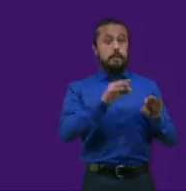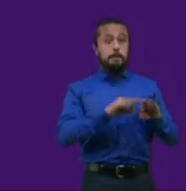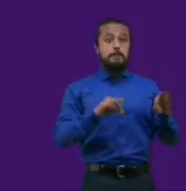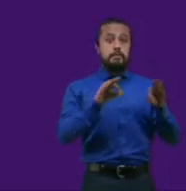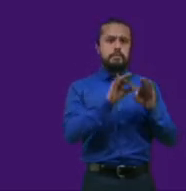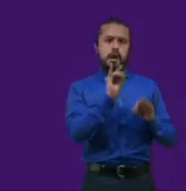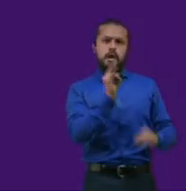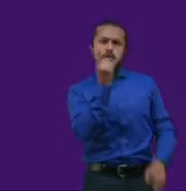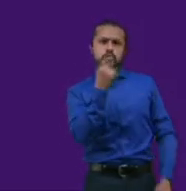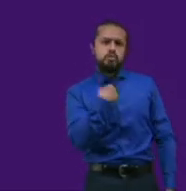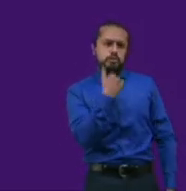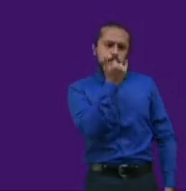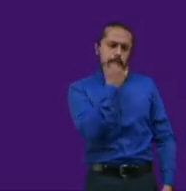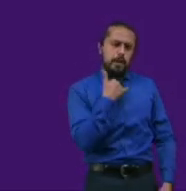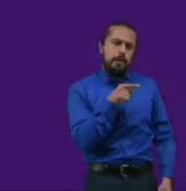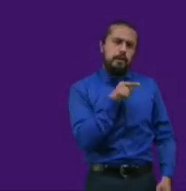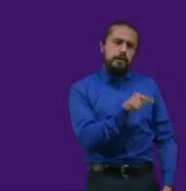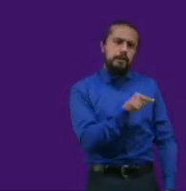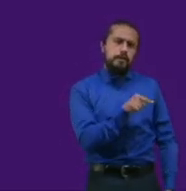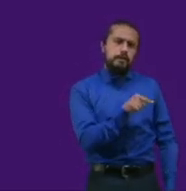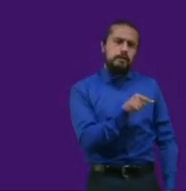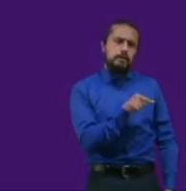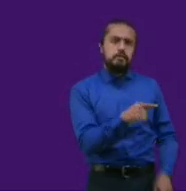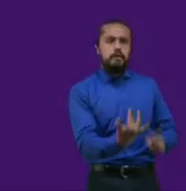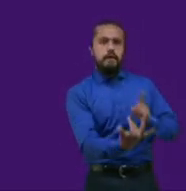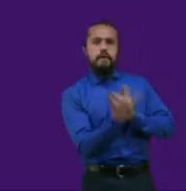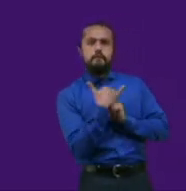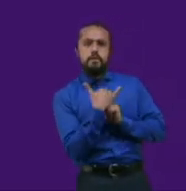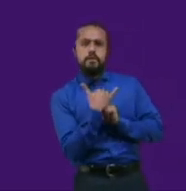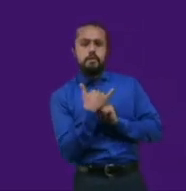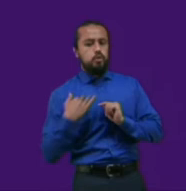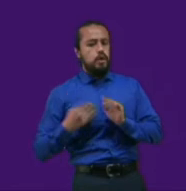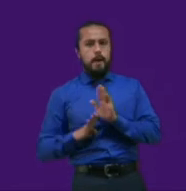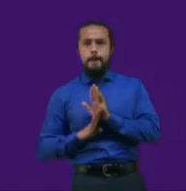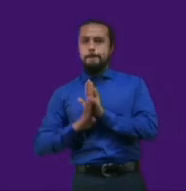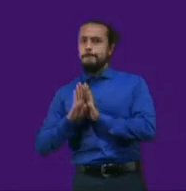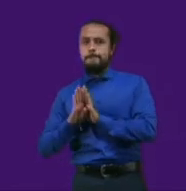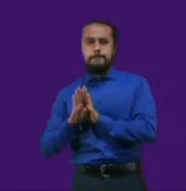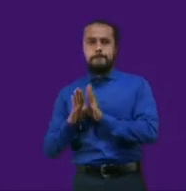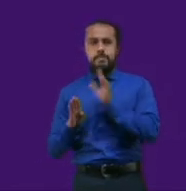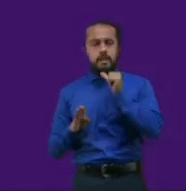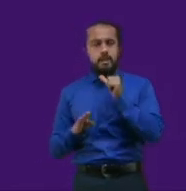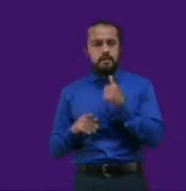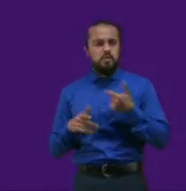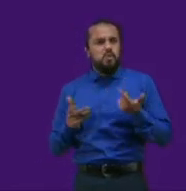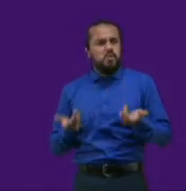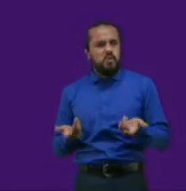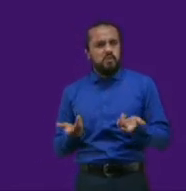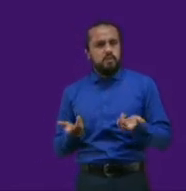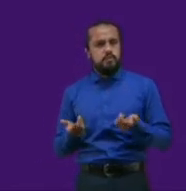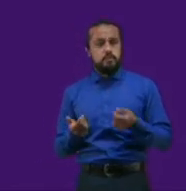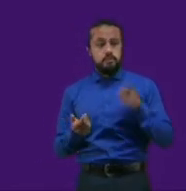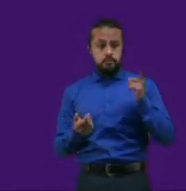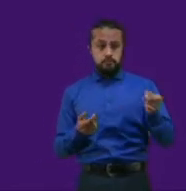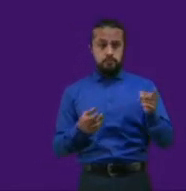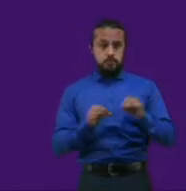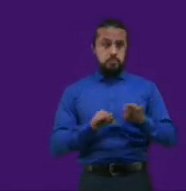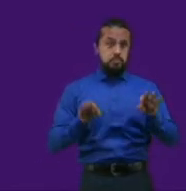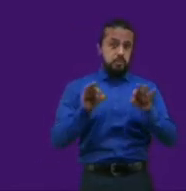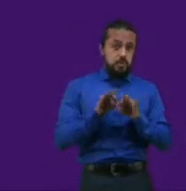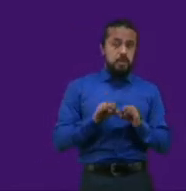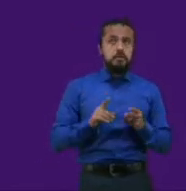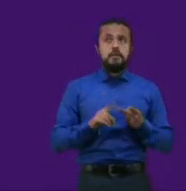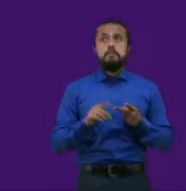fallando aquí, mi negocio no va a crecer, no voy a tener un negocio en un año? Y si eso es importante, o si